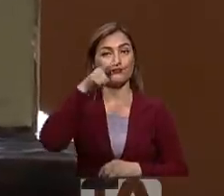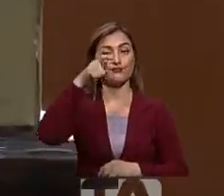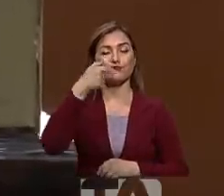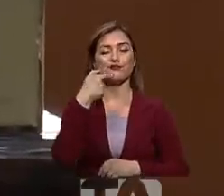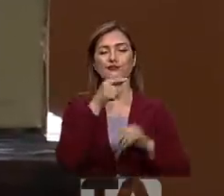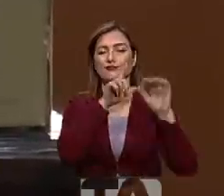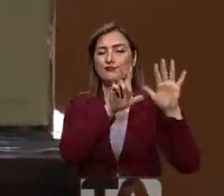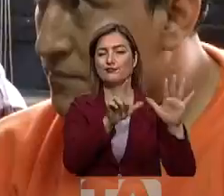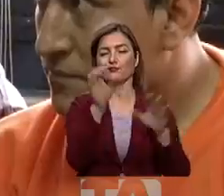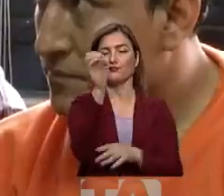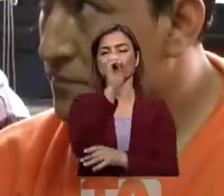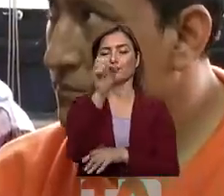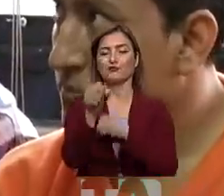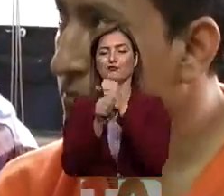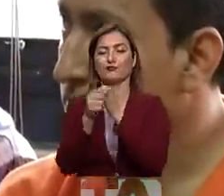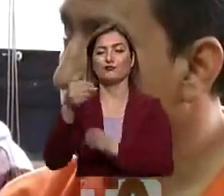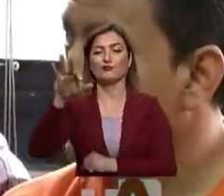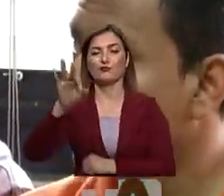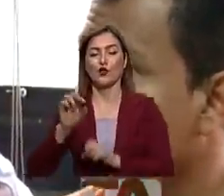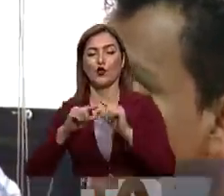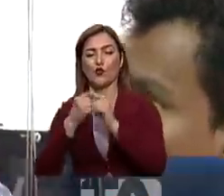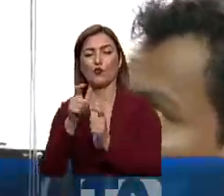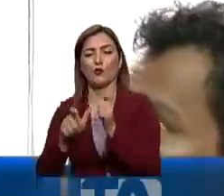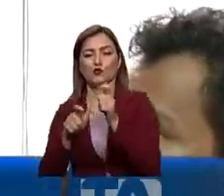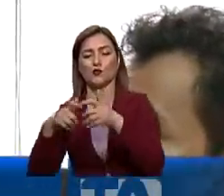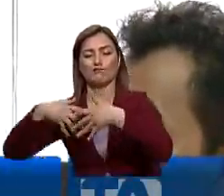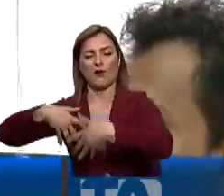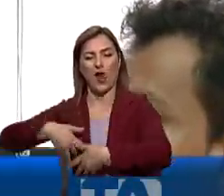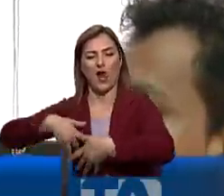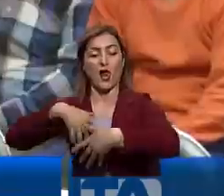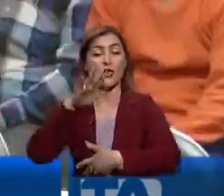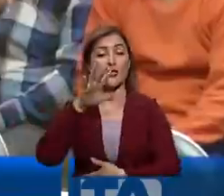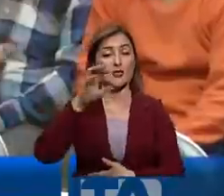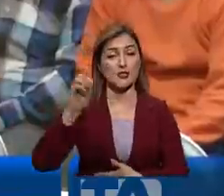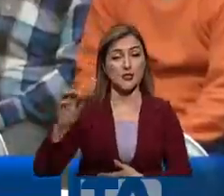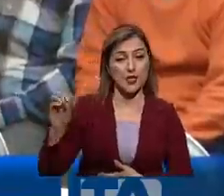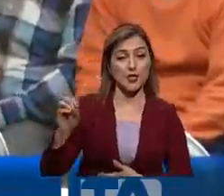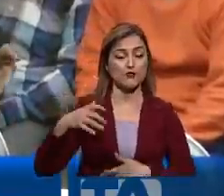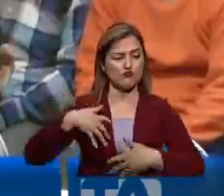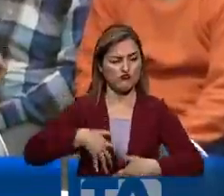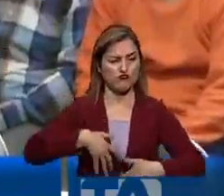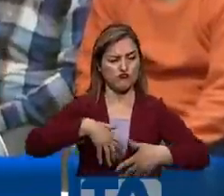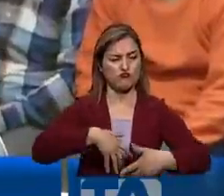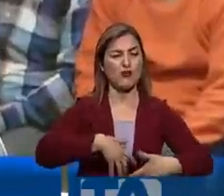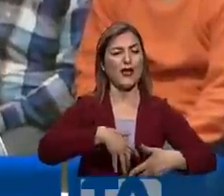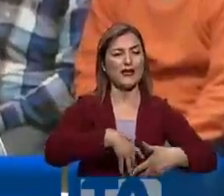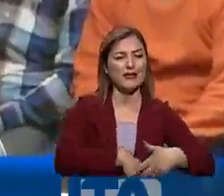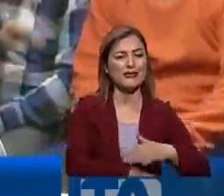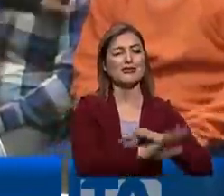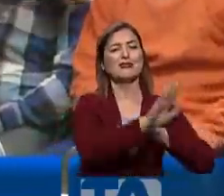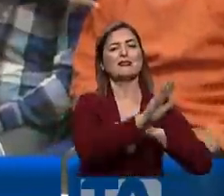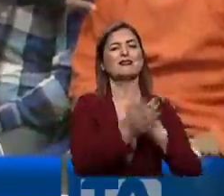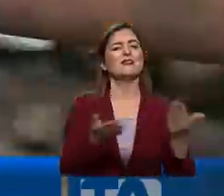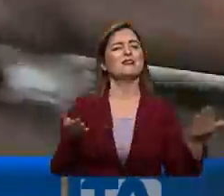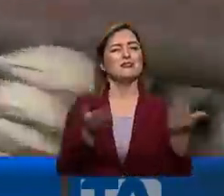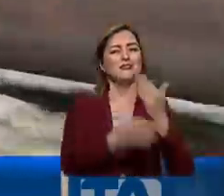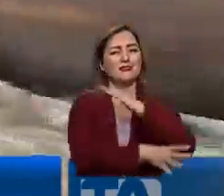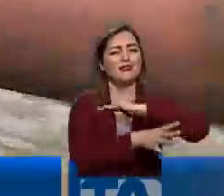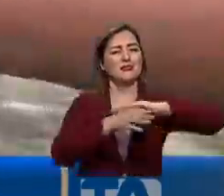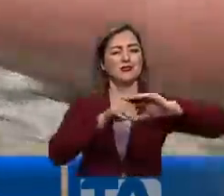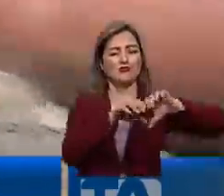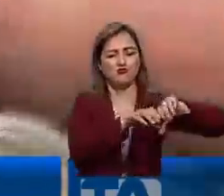octubre de 2019, un grupo de aproximadamente 500 personas, entre ellas los 2 indultados, ingresó a las instalaciones del